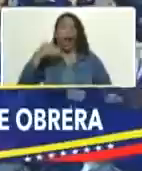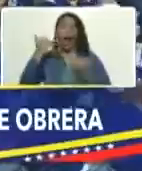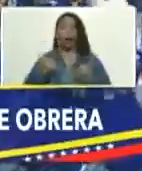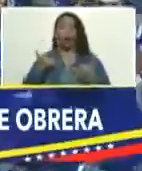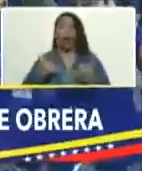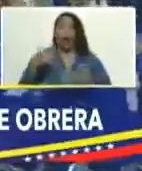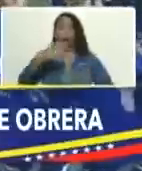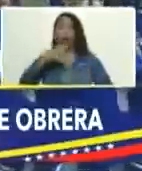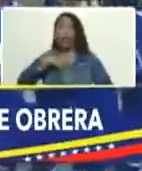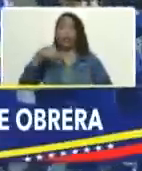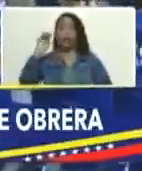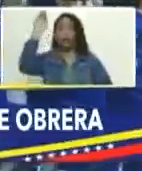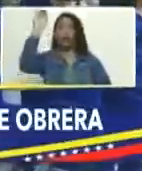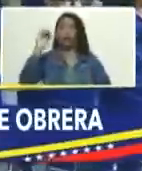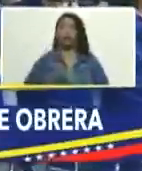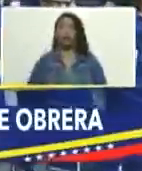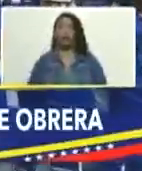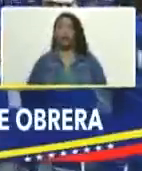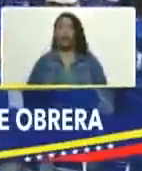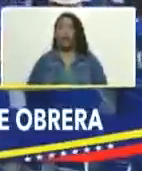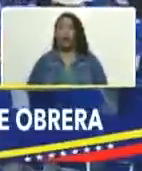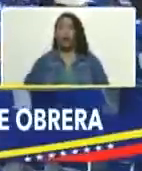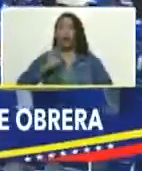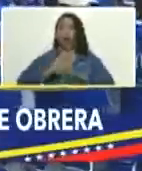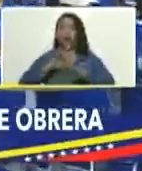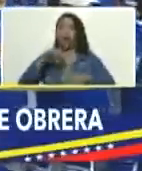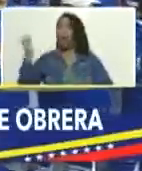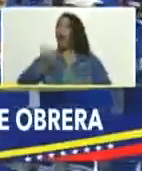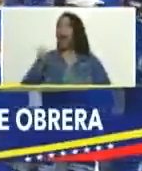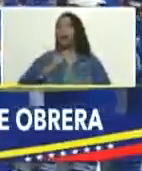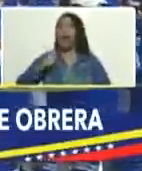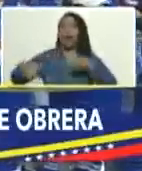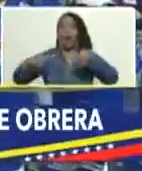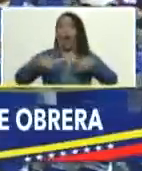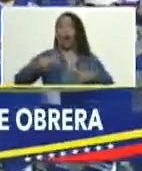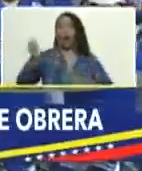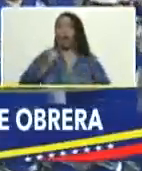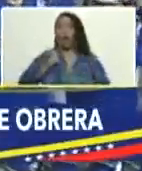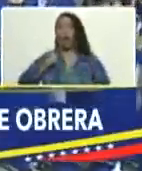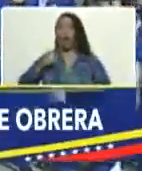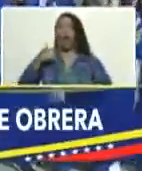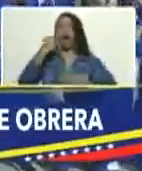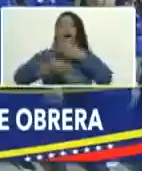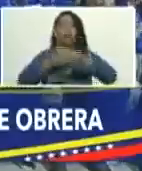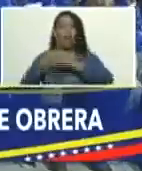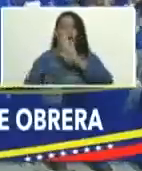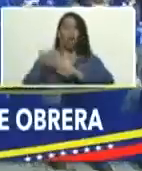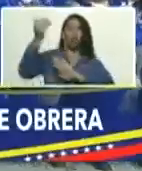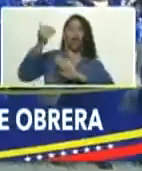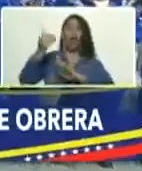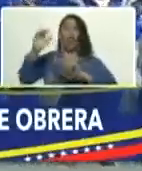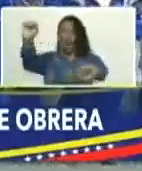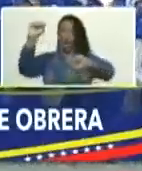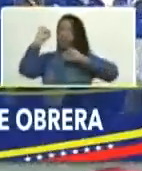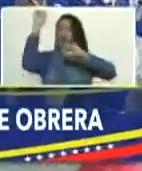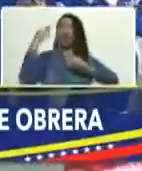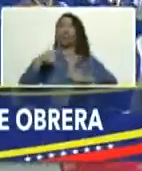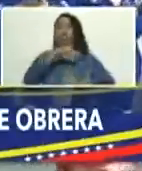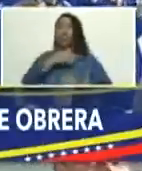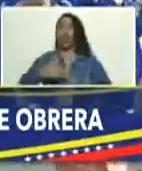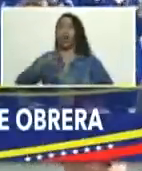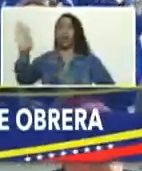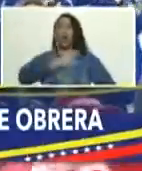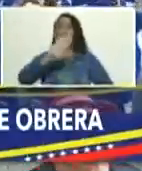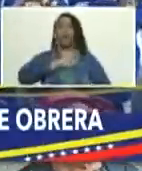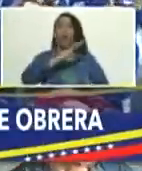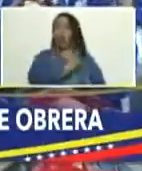podrán jamás, por donde vengan, como vengan, la victoria nos